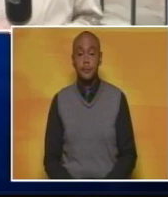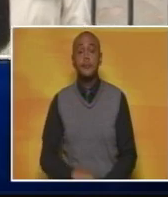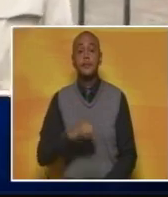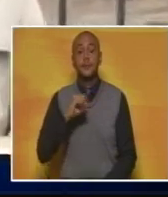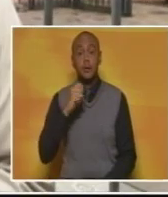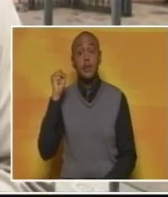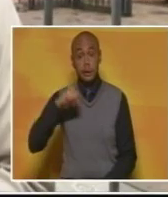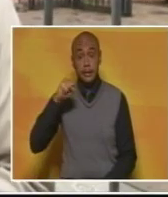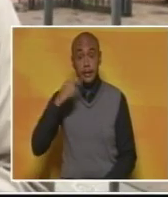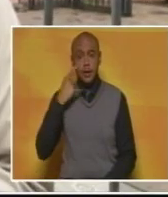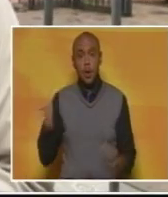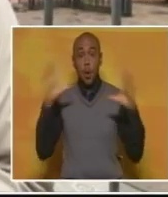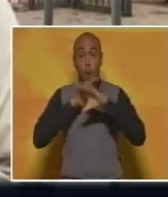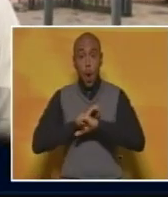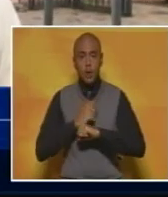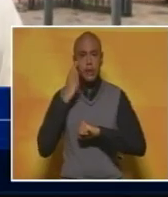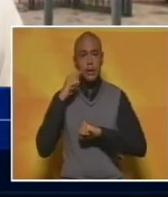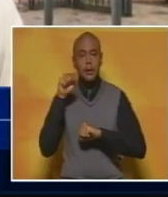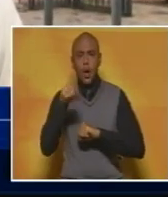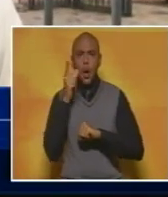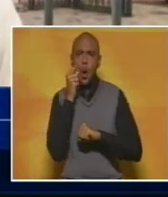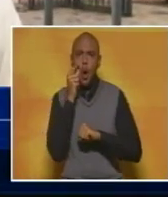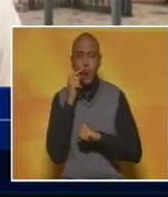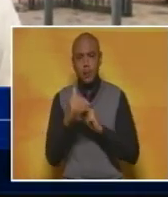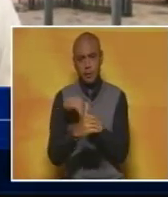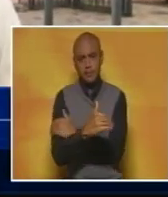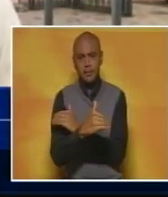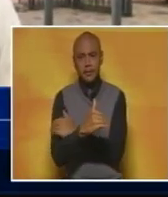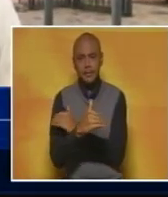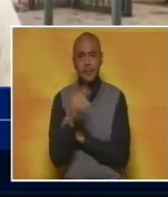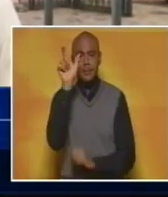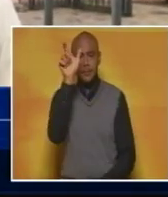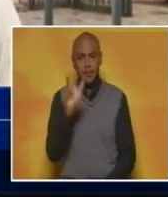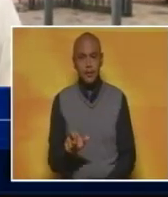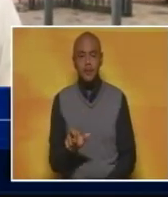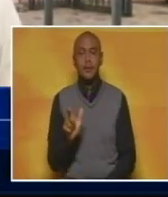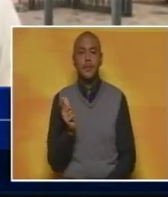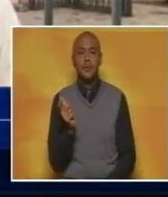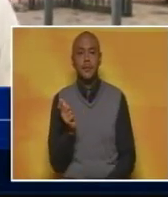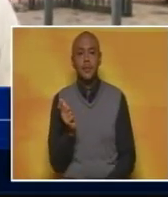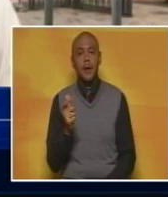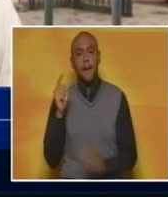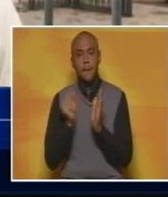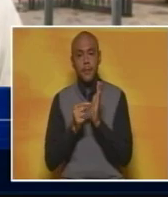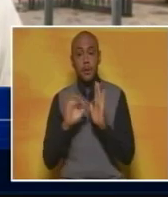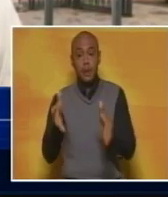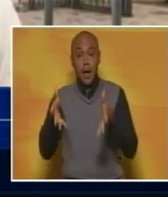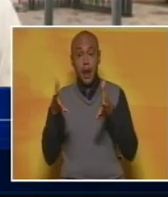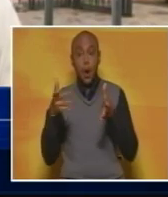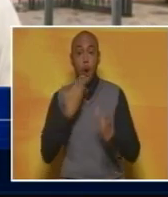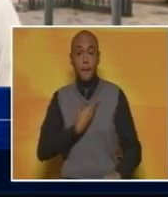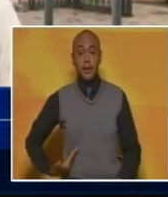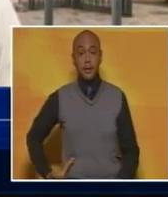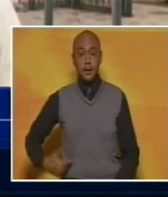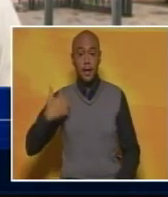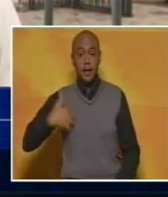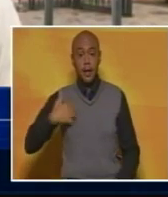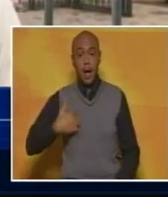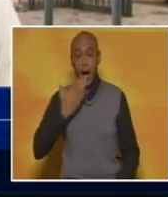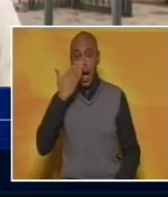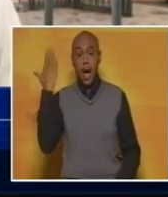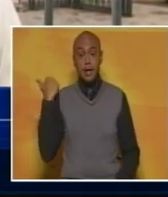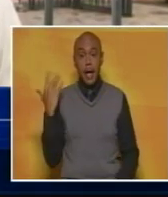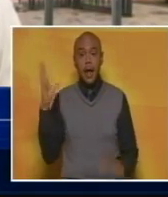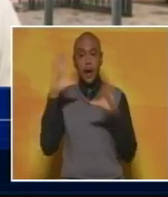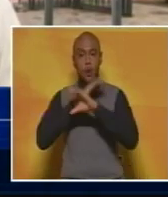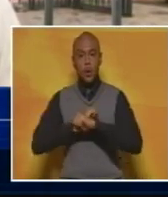noche electrizante, el candidato del Frente de Todos, Alberto Fernández, ganó estas elecciones presidenciales ayer a la